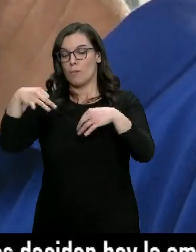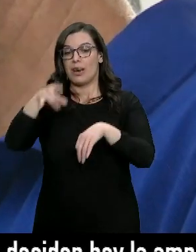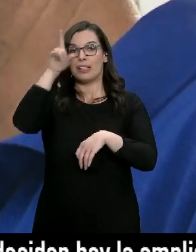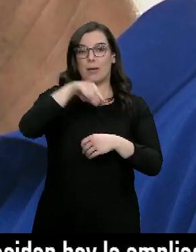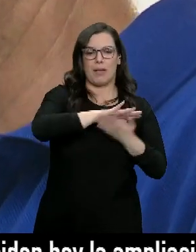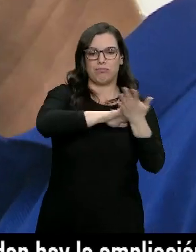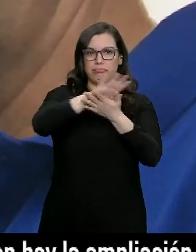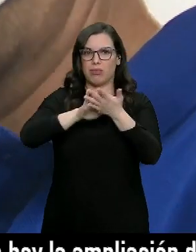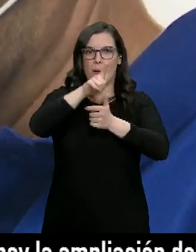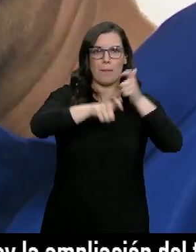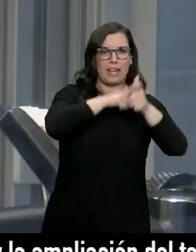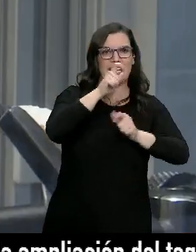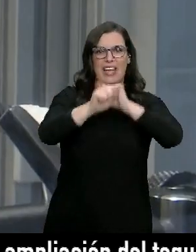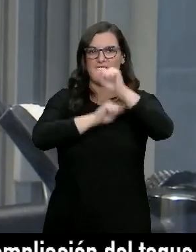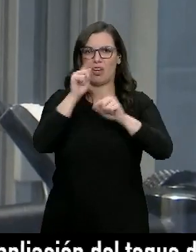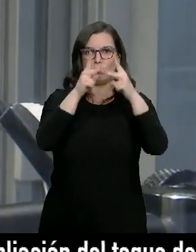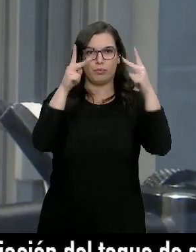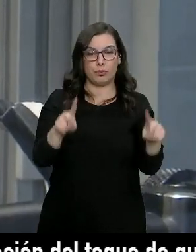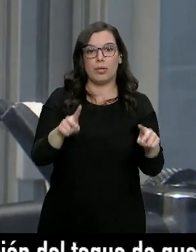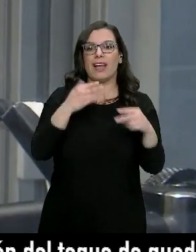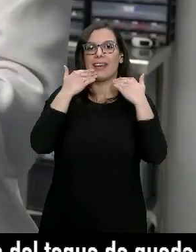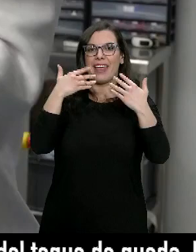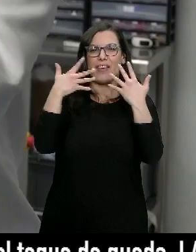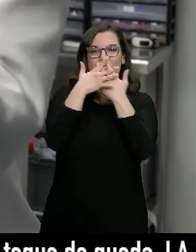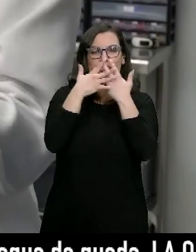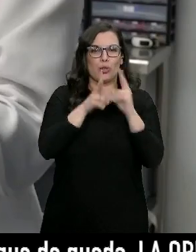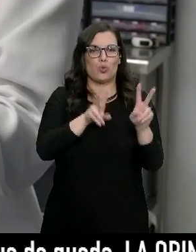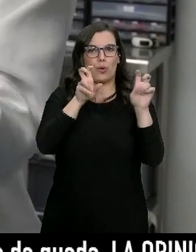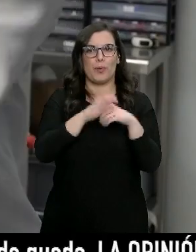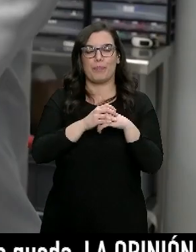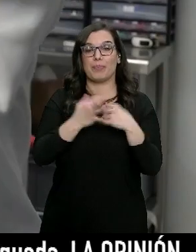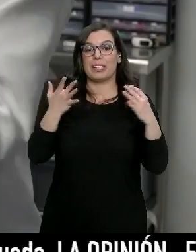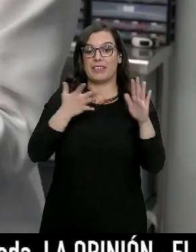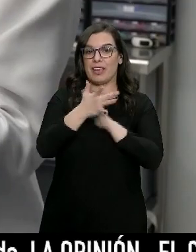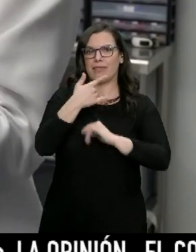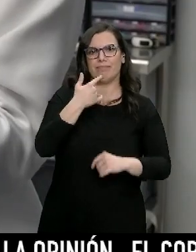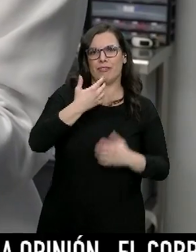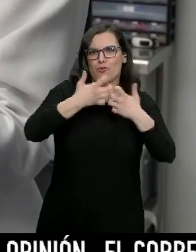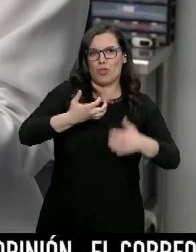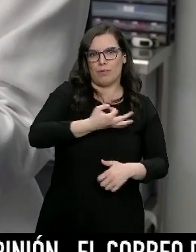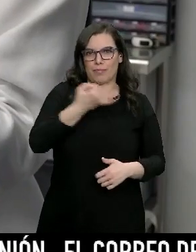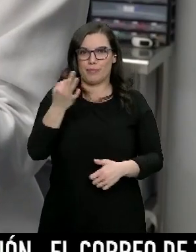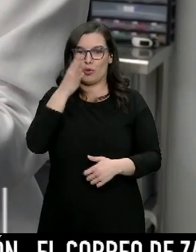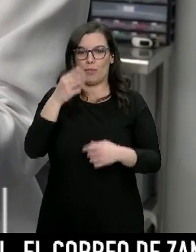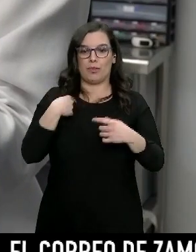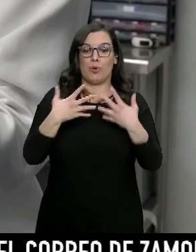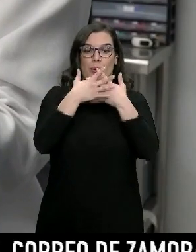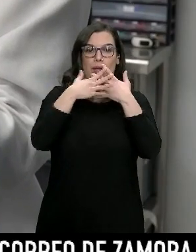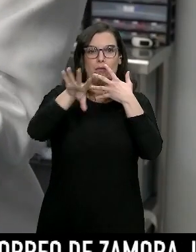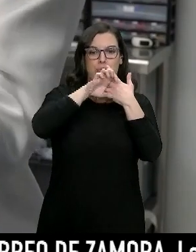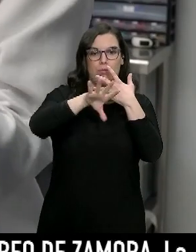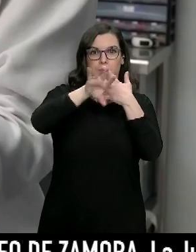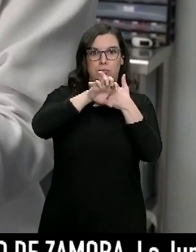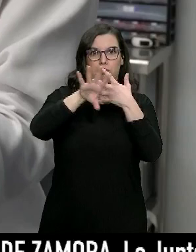tanto contra bacterias como contra virus gracias a un filtro novedoso. Que es donde es más efectivo porque es donde se paran los